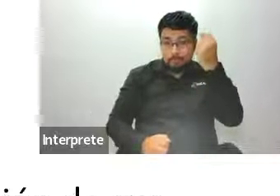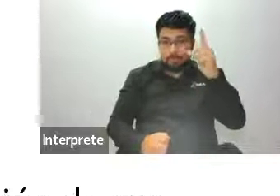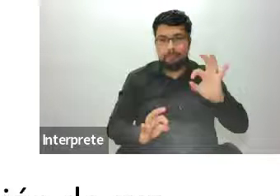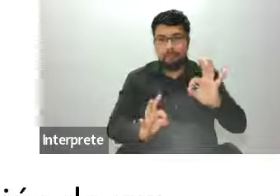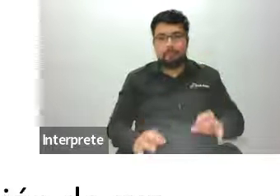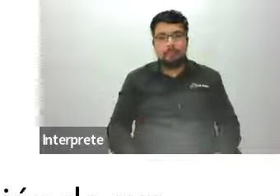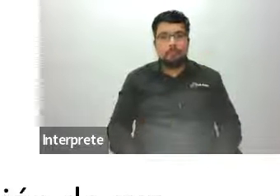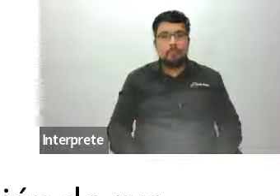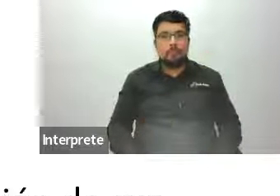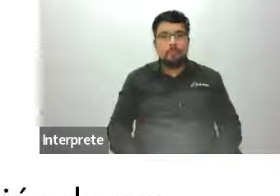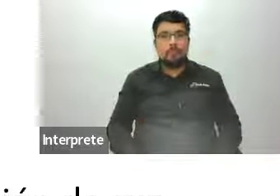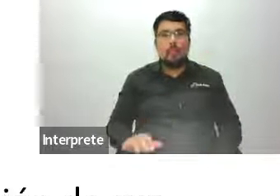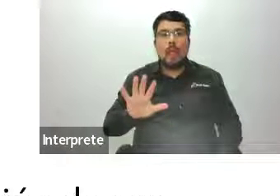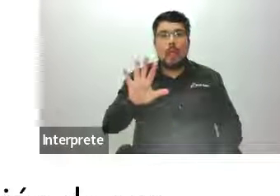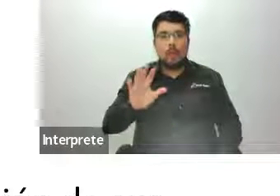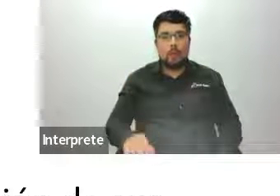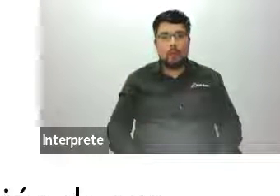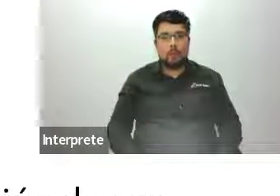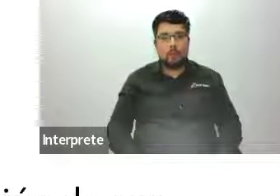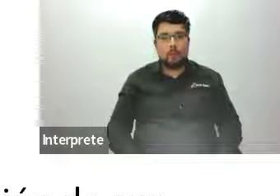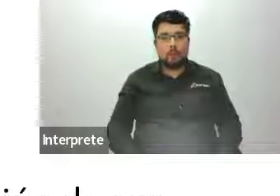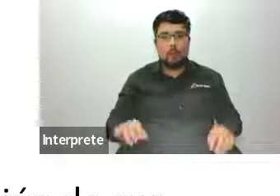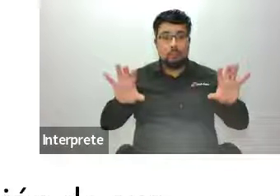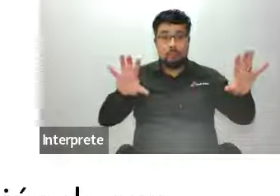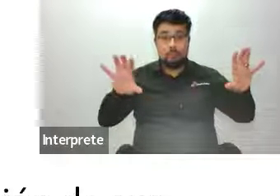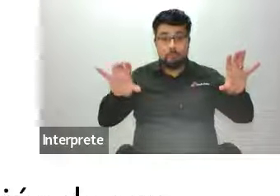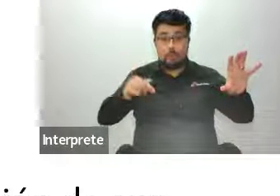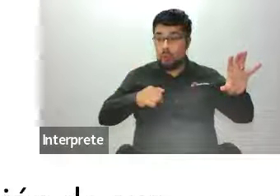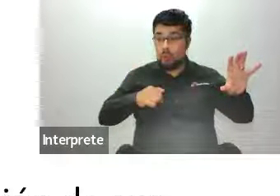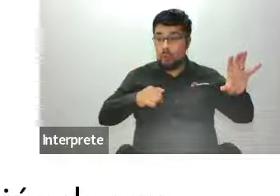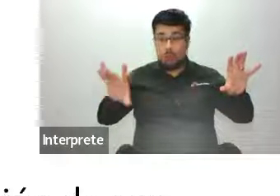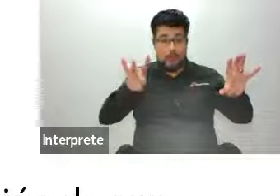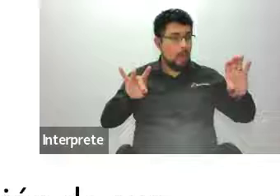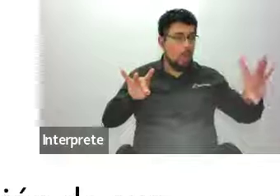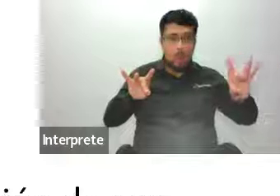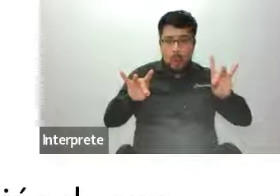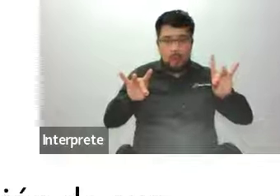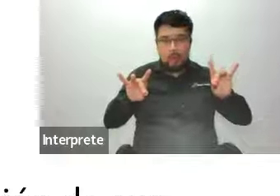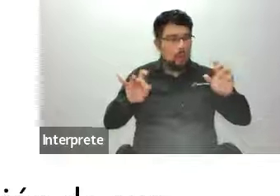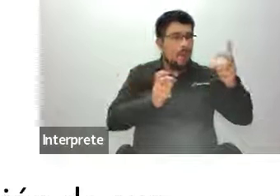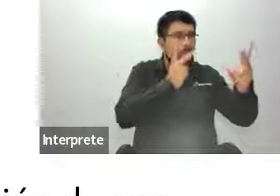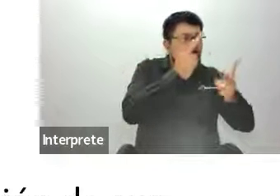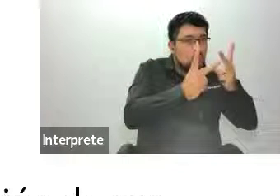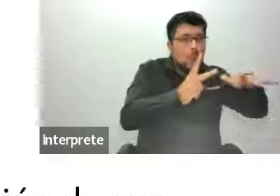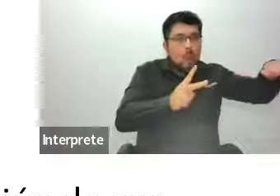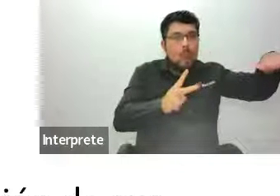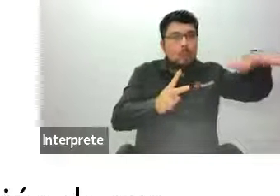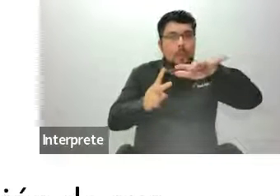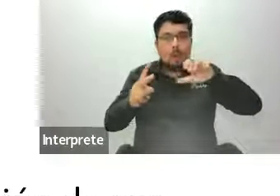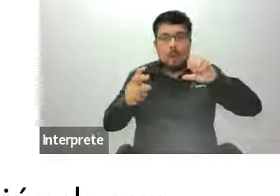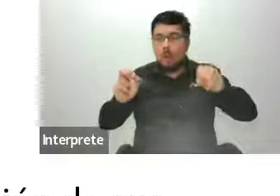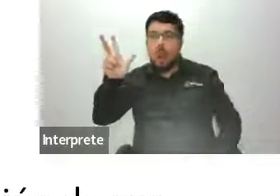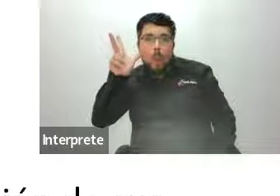Ahora, la modalidad que yo elija, ya sea visual o espacial o auditivo o verbal, va a